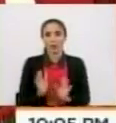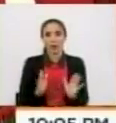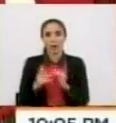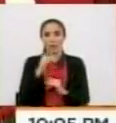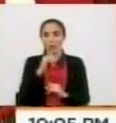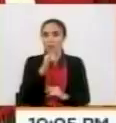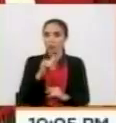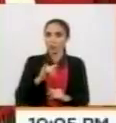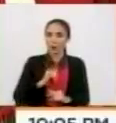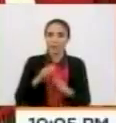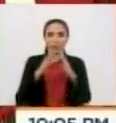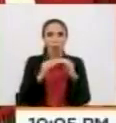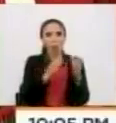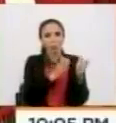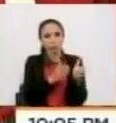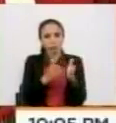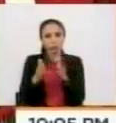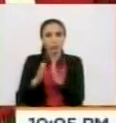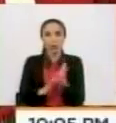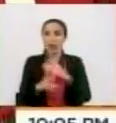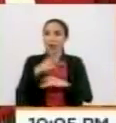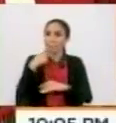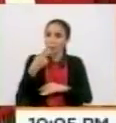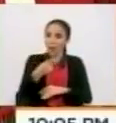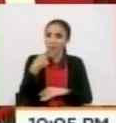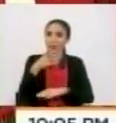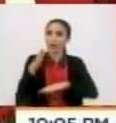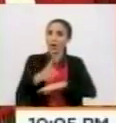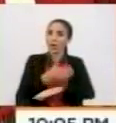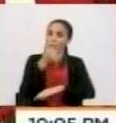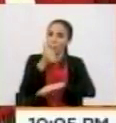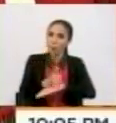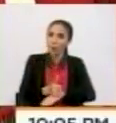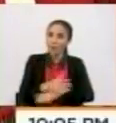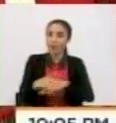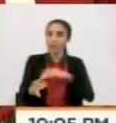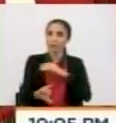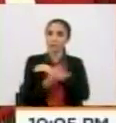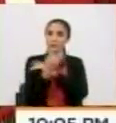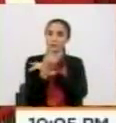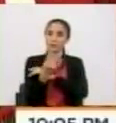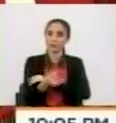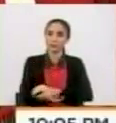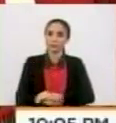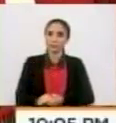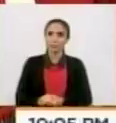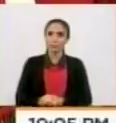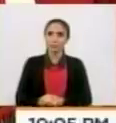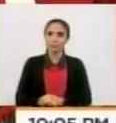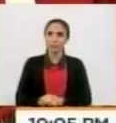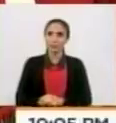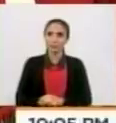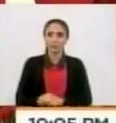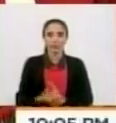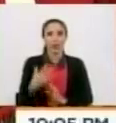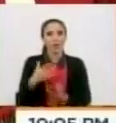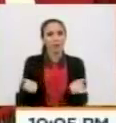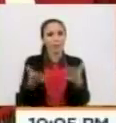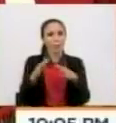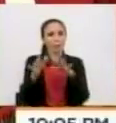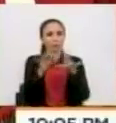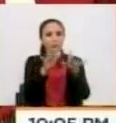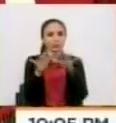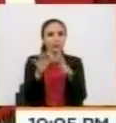B igual a C, la política es el arte de la simulación y el engaño. Confundan al